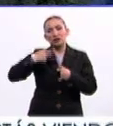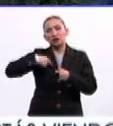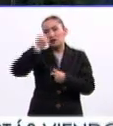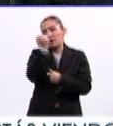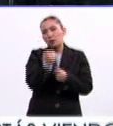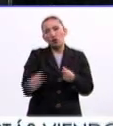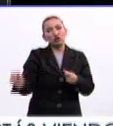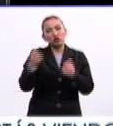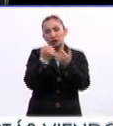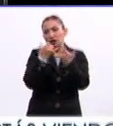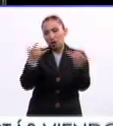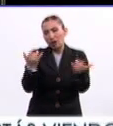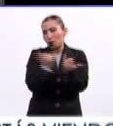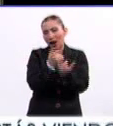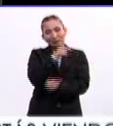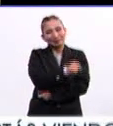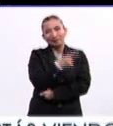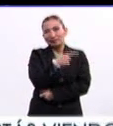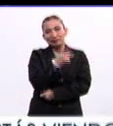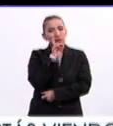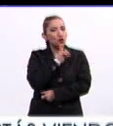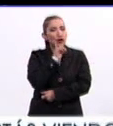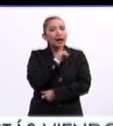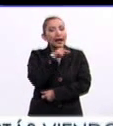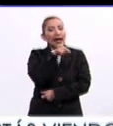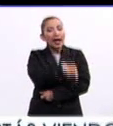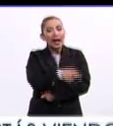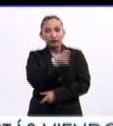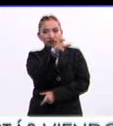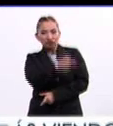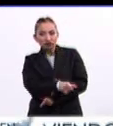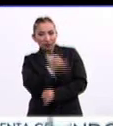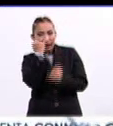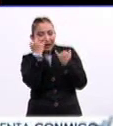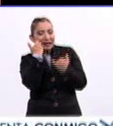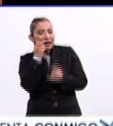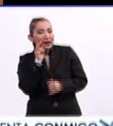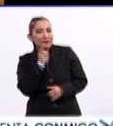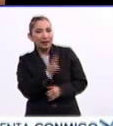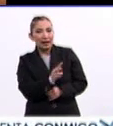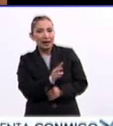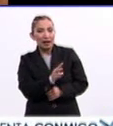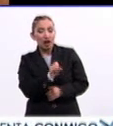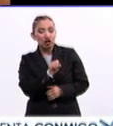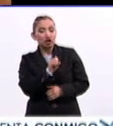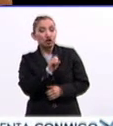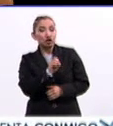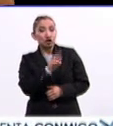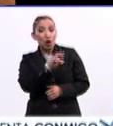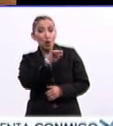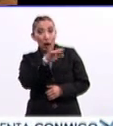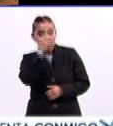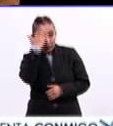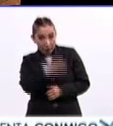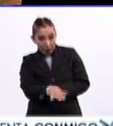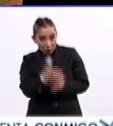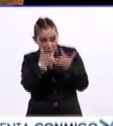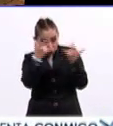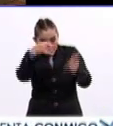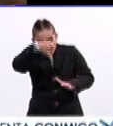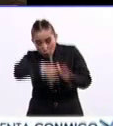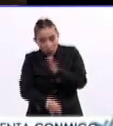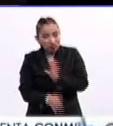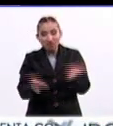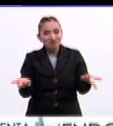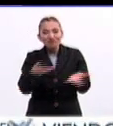quien construye el personaje que quiere ver. De Sor Juana sabemos muy poco, o sea, los documentos